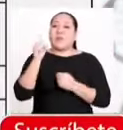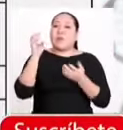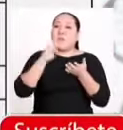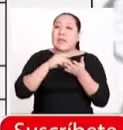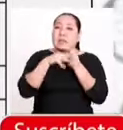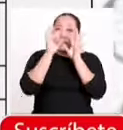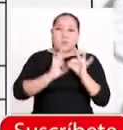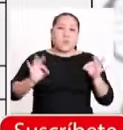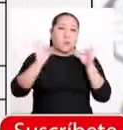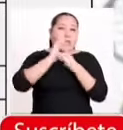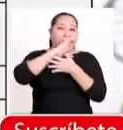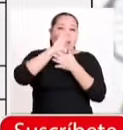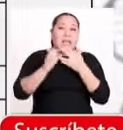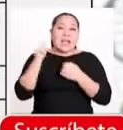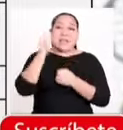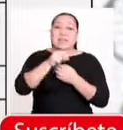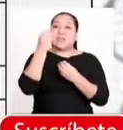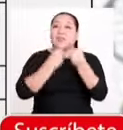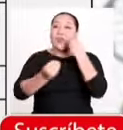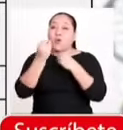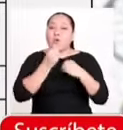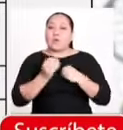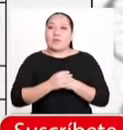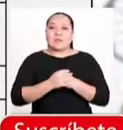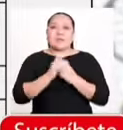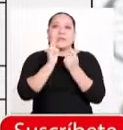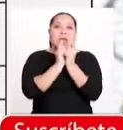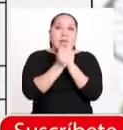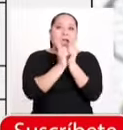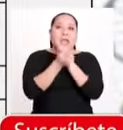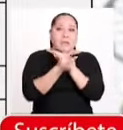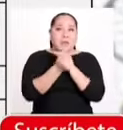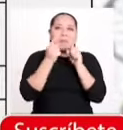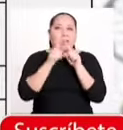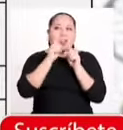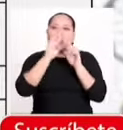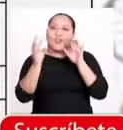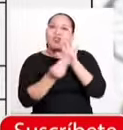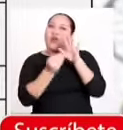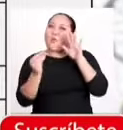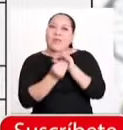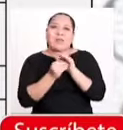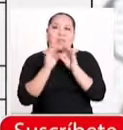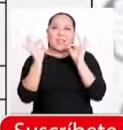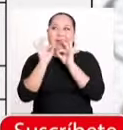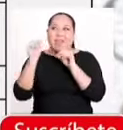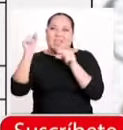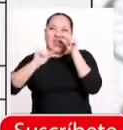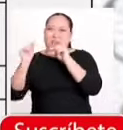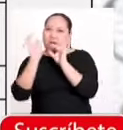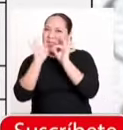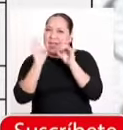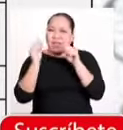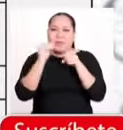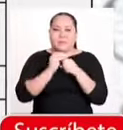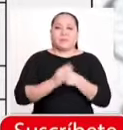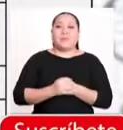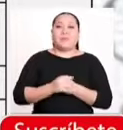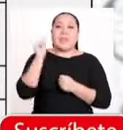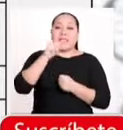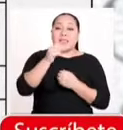característica es que estos alimentos se alteran, pero no se agregan sustancias externas. En los